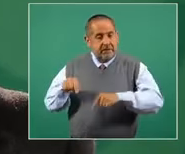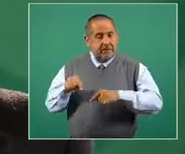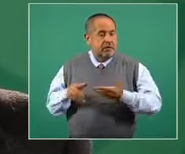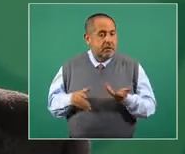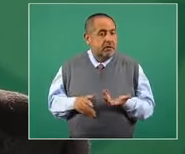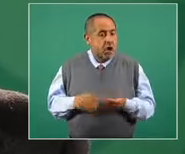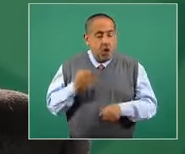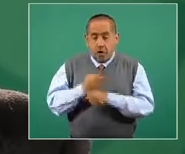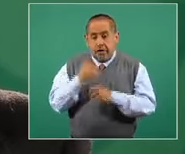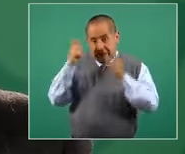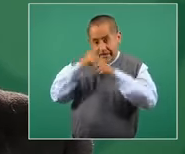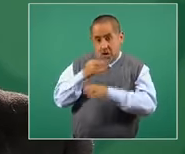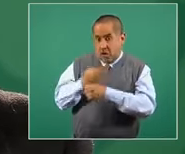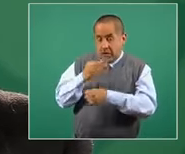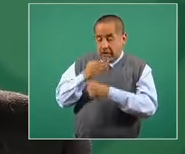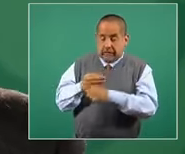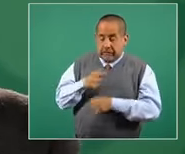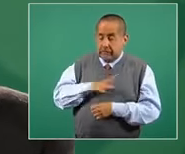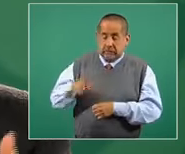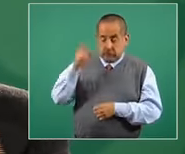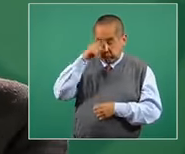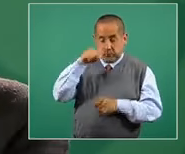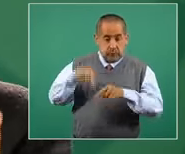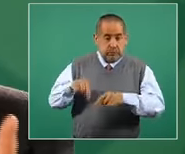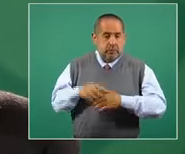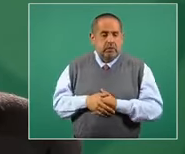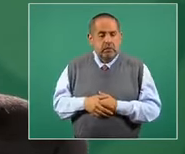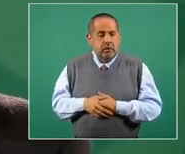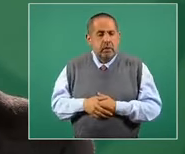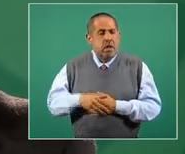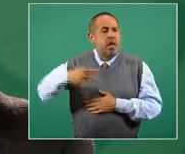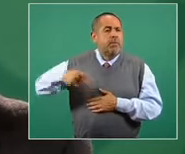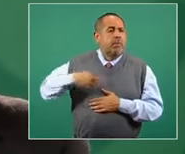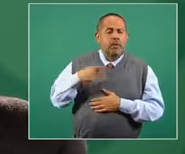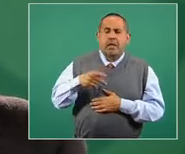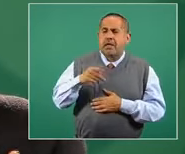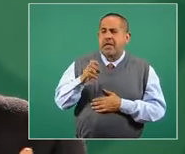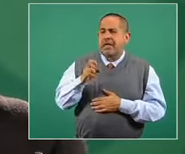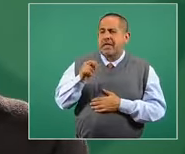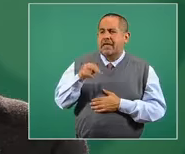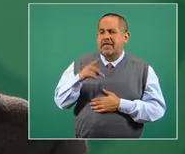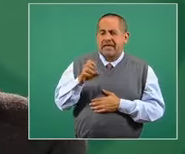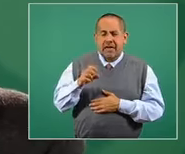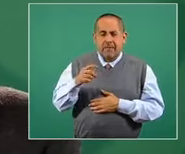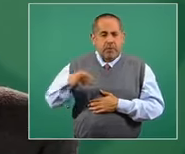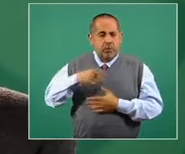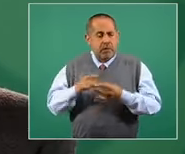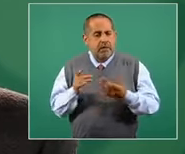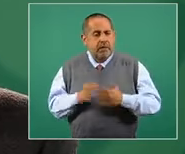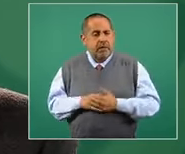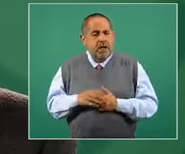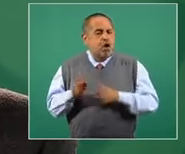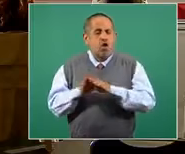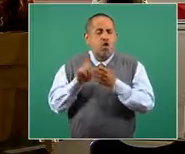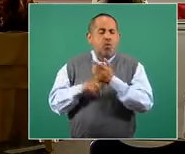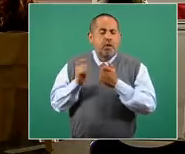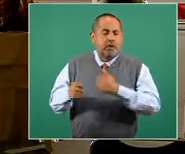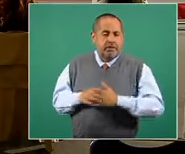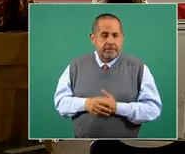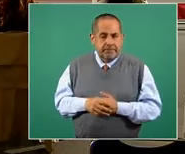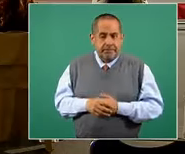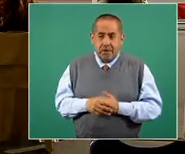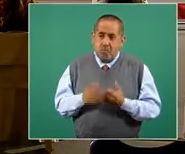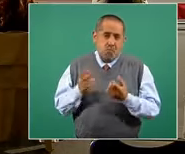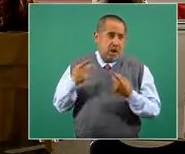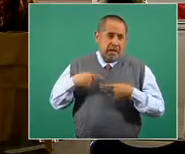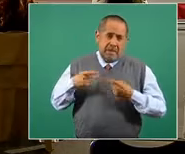la complejidad de un operativo de esta naturaleza. Me lo preguntaba el doctor Enrique Ruelas ayer en la sesión de la Academia. Algunas características: la